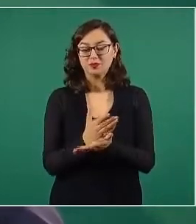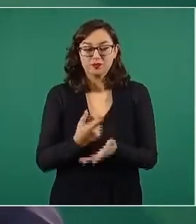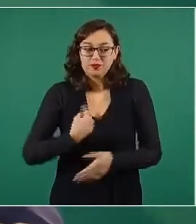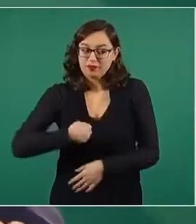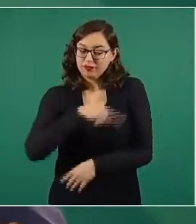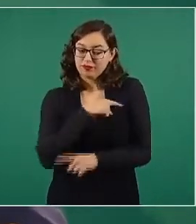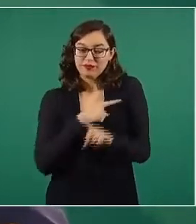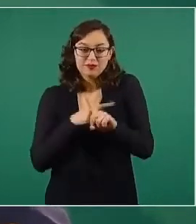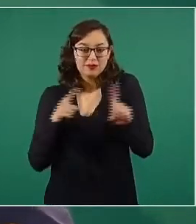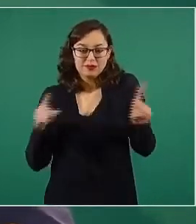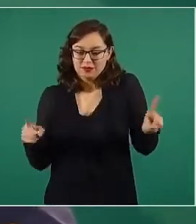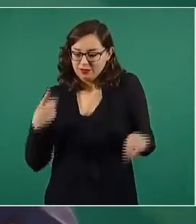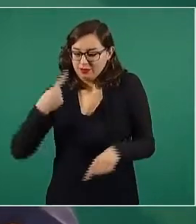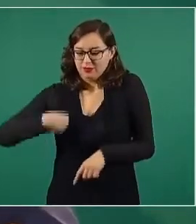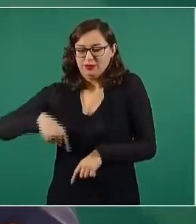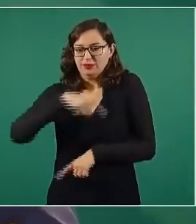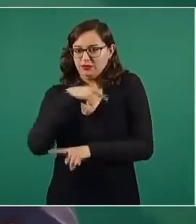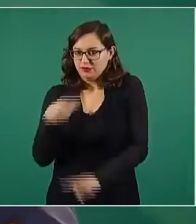pacifistas